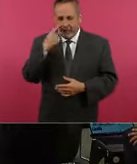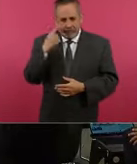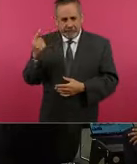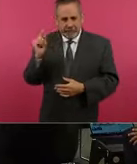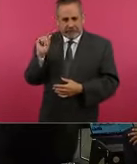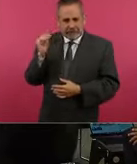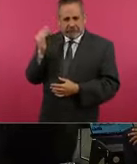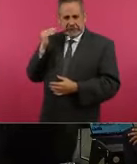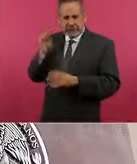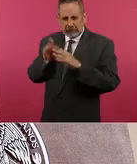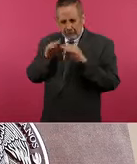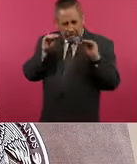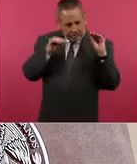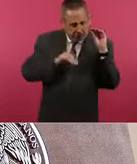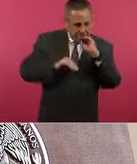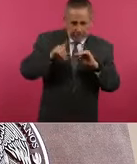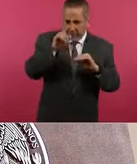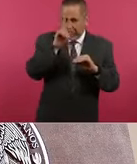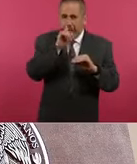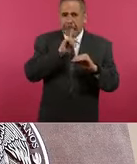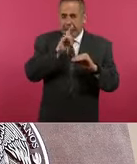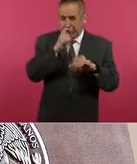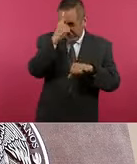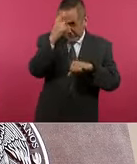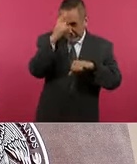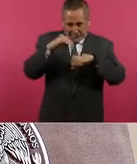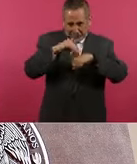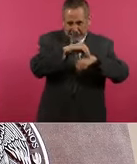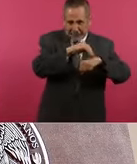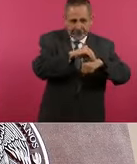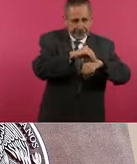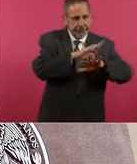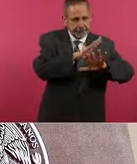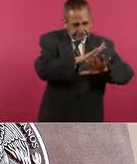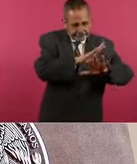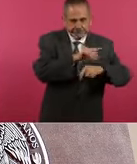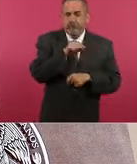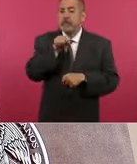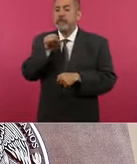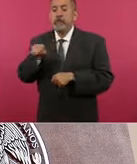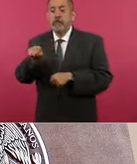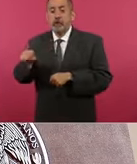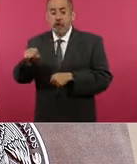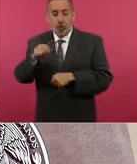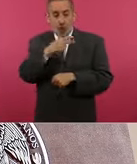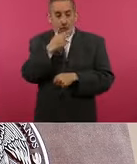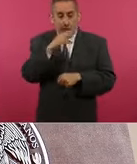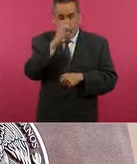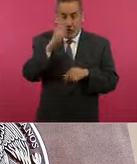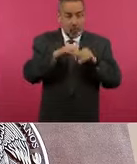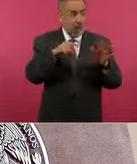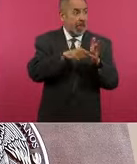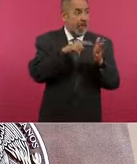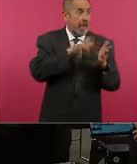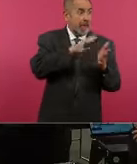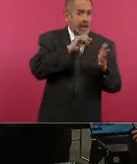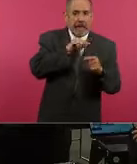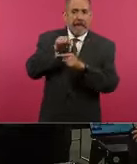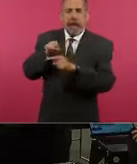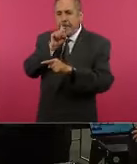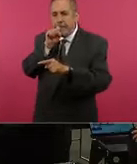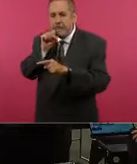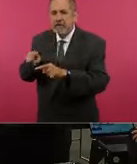se armó esta noticia falsa y del testimonio de uno de los que sale en las fotos que se difundieron en las redes sociales